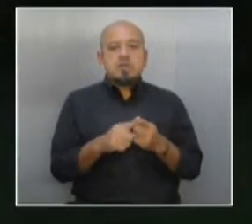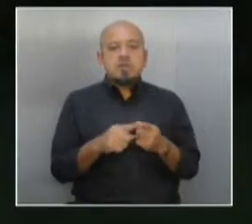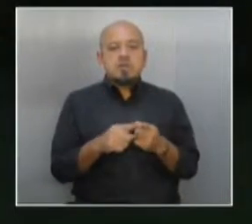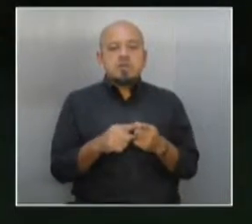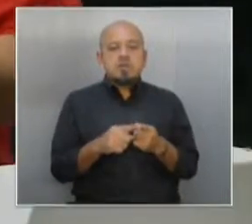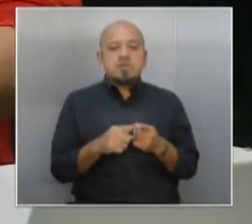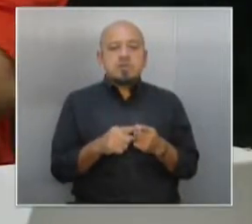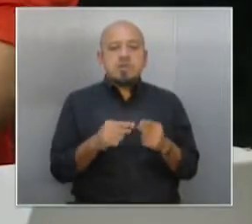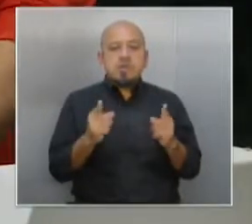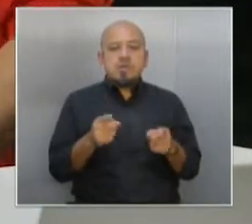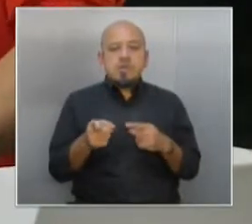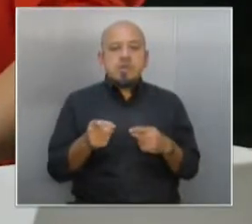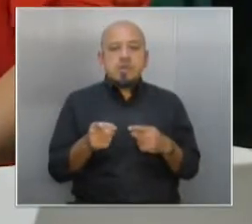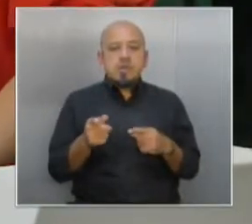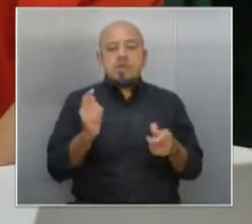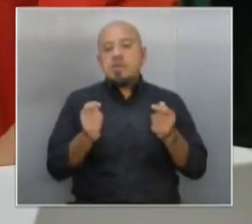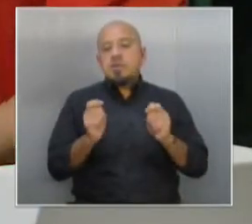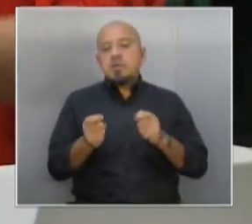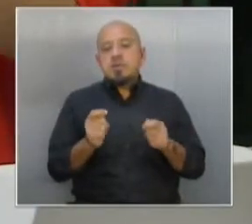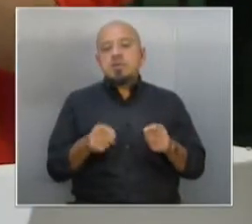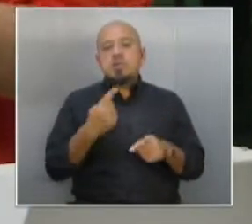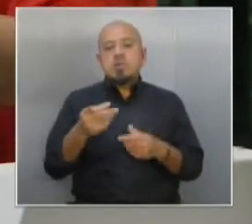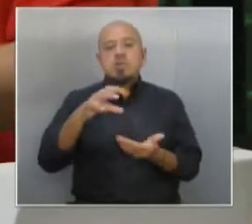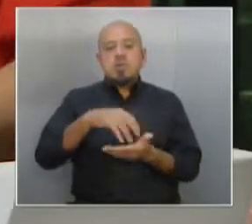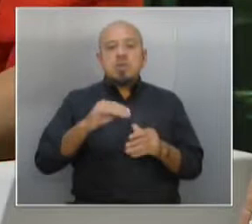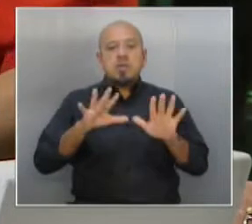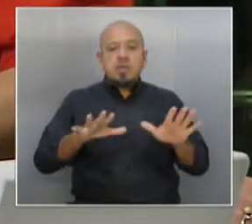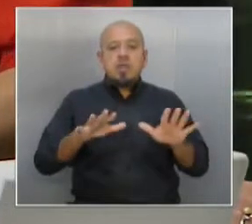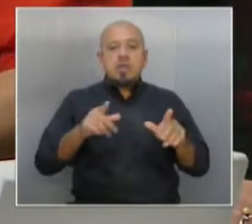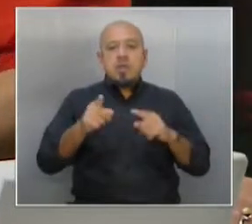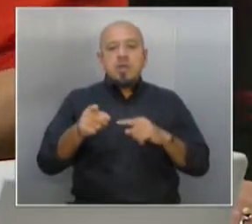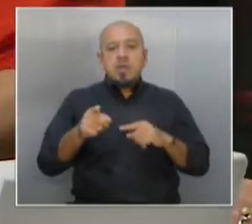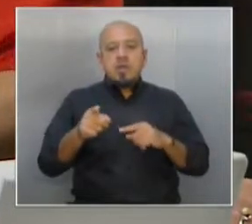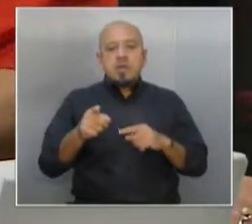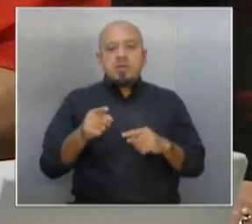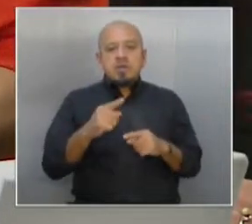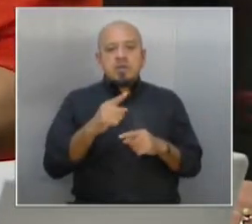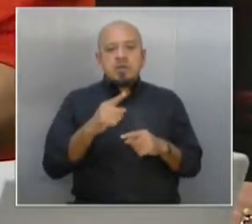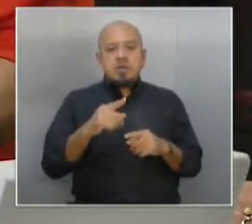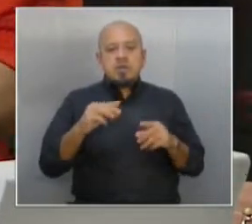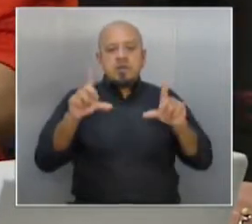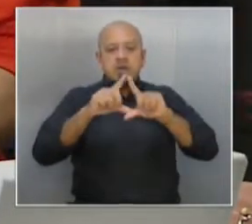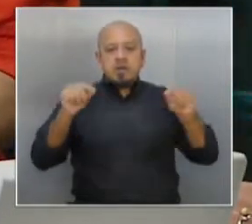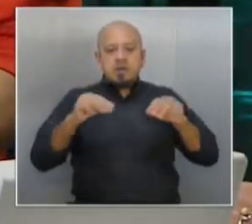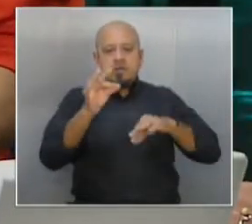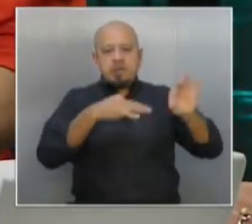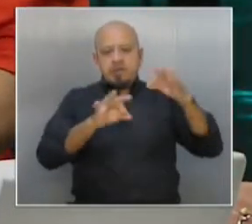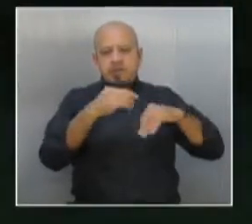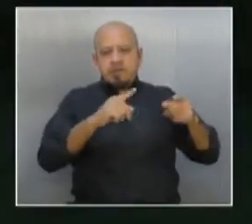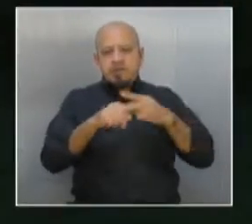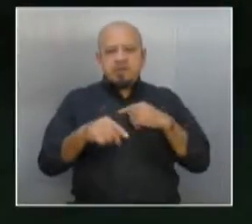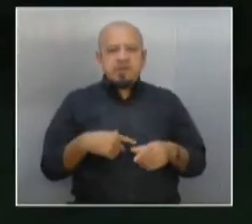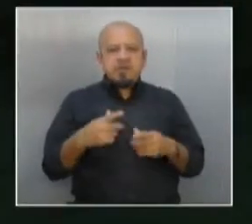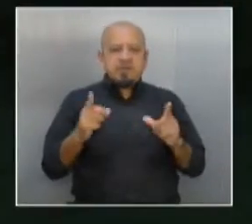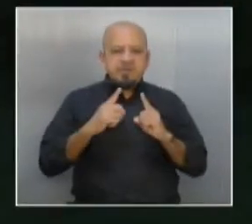Después también van a estar tocando en otros lugares, pero el 10 ahí en la sala principal del Solís. Exacto, los esperamos. Maravilloso. Que